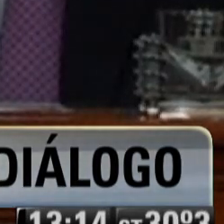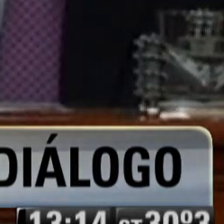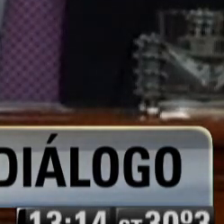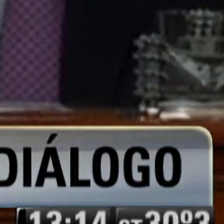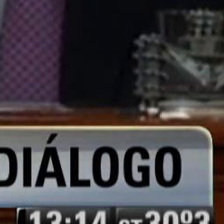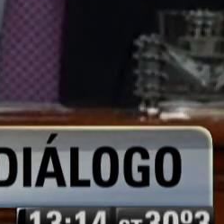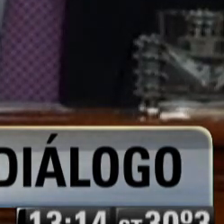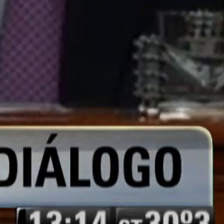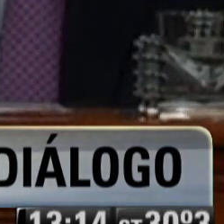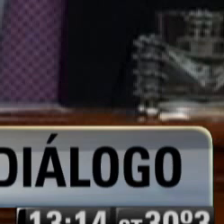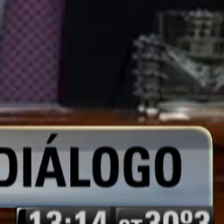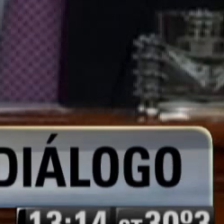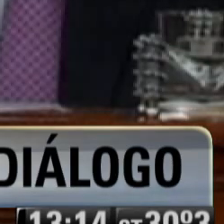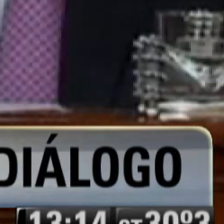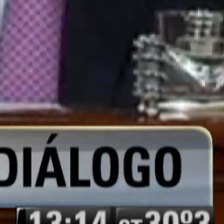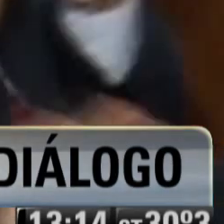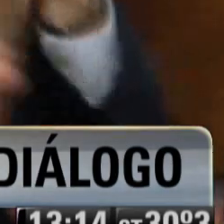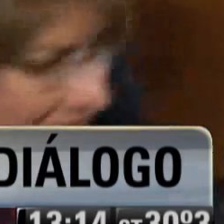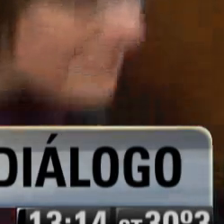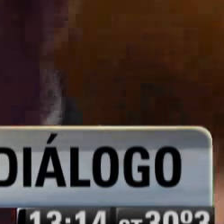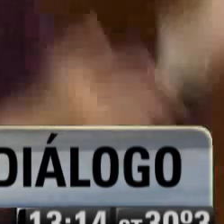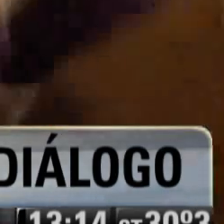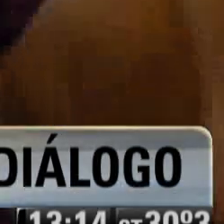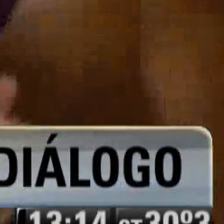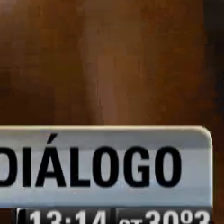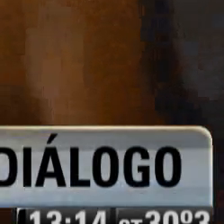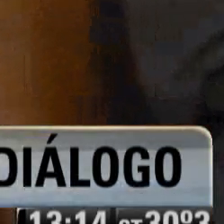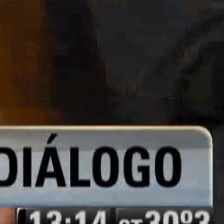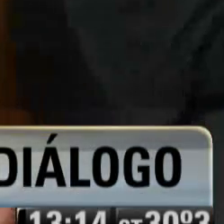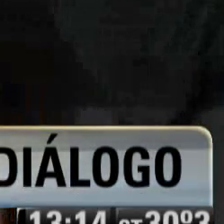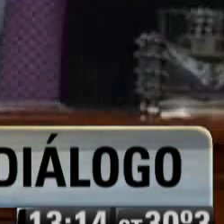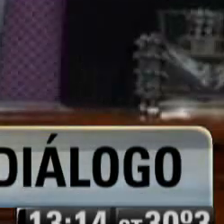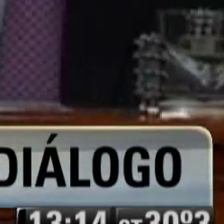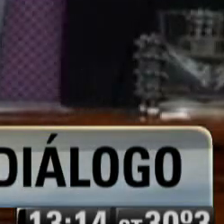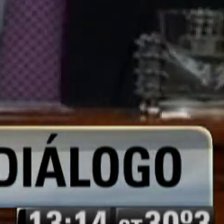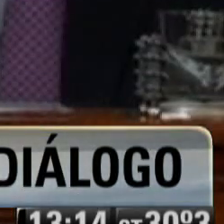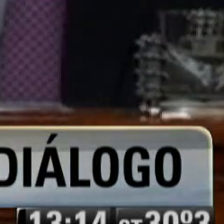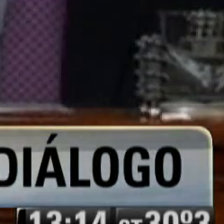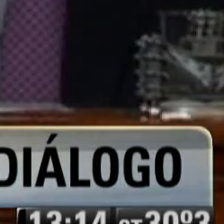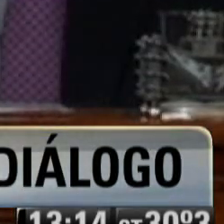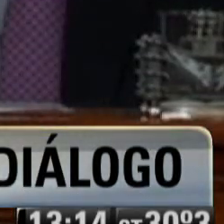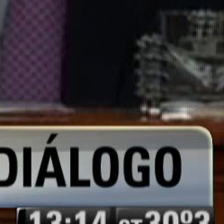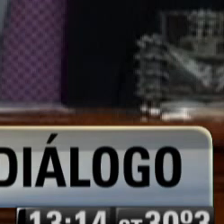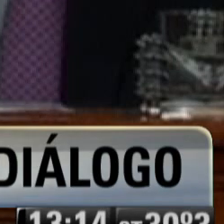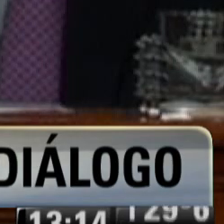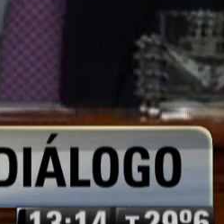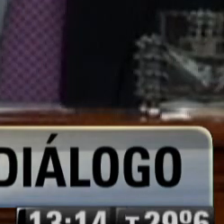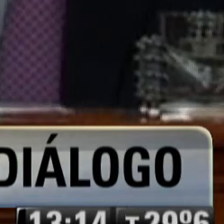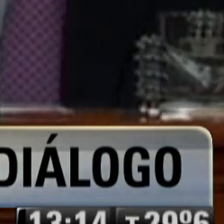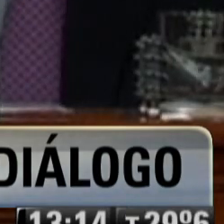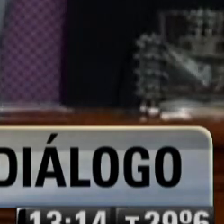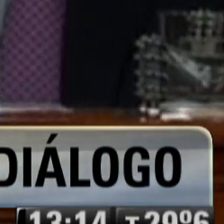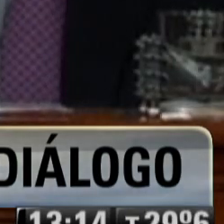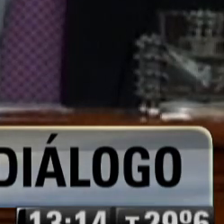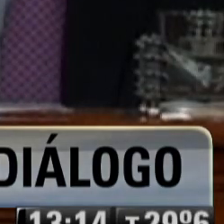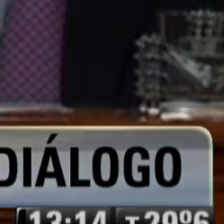should begin the work of ending the embargo as as his holiness pope Francis has